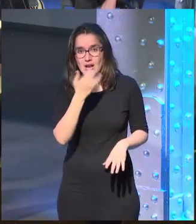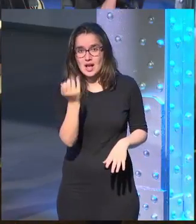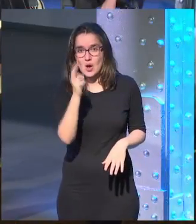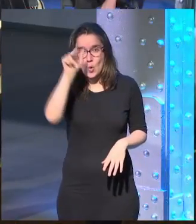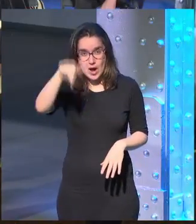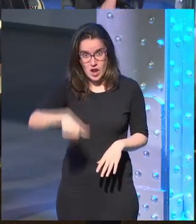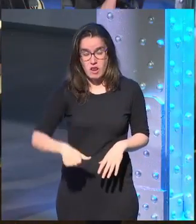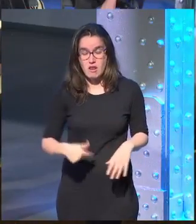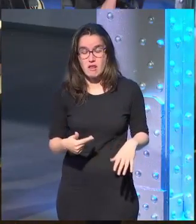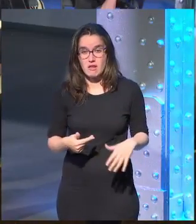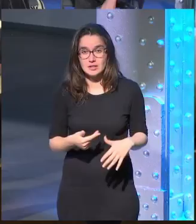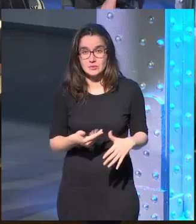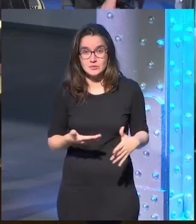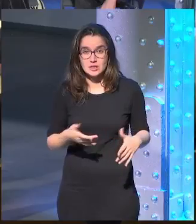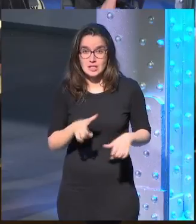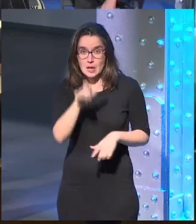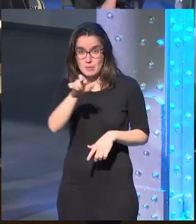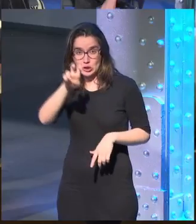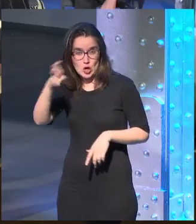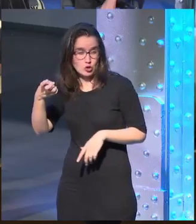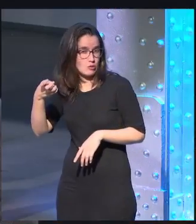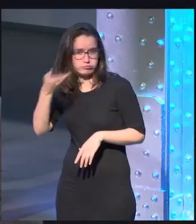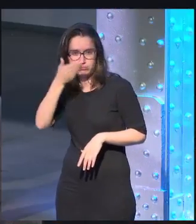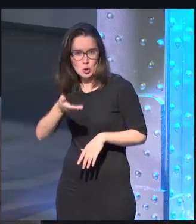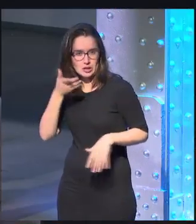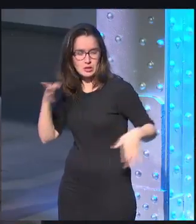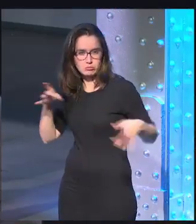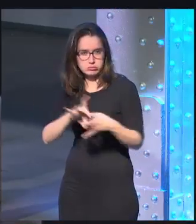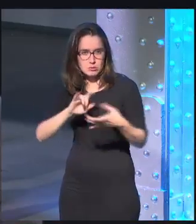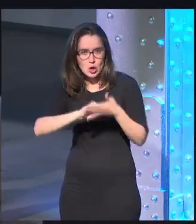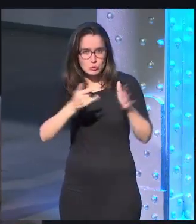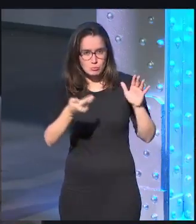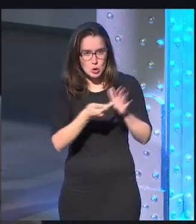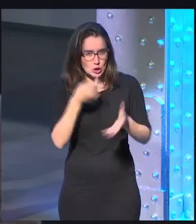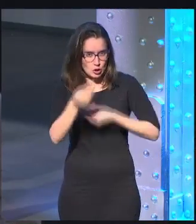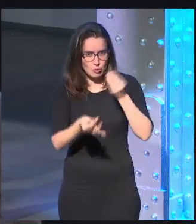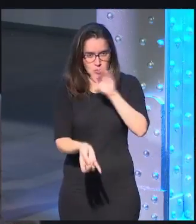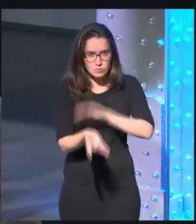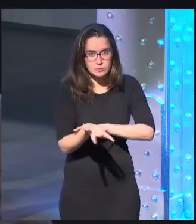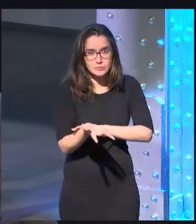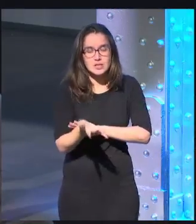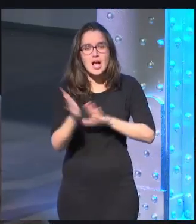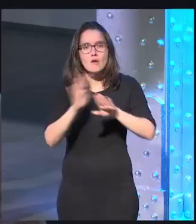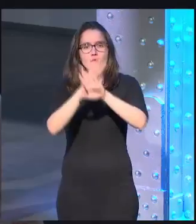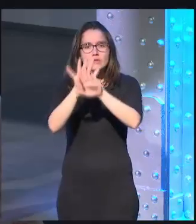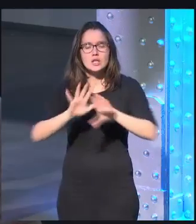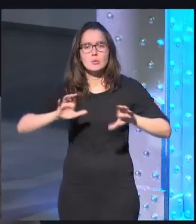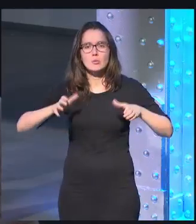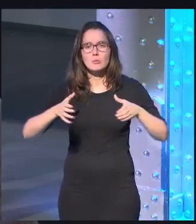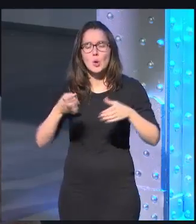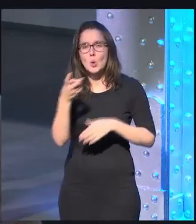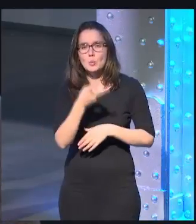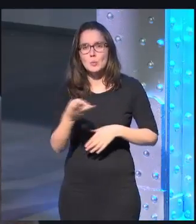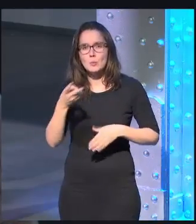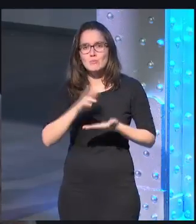Juan, que es la otra persona clave en los proyectos que hemos, Juan Imaz, que hemos montado. Y al final nos juntamos un poco el hambre